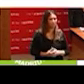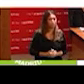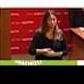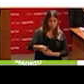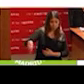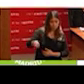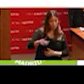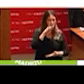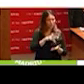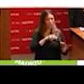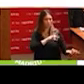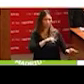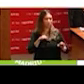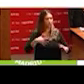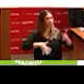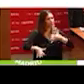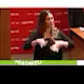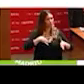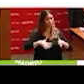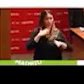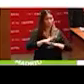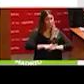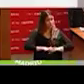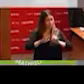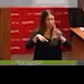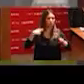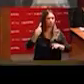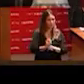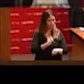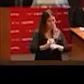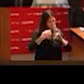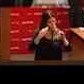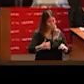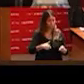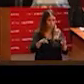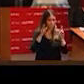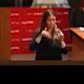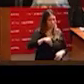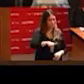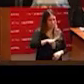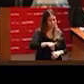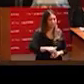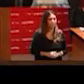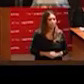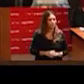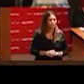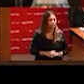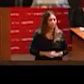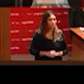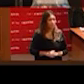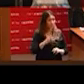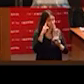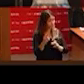ellos se están preparando en este momento para para salir a al mercado laboral Esperamos que en breve como